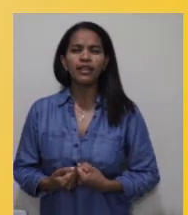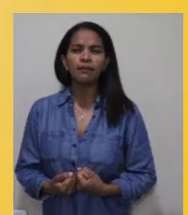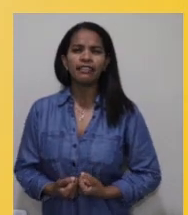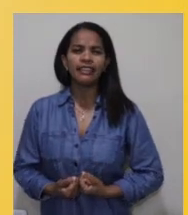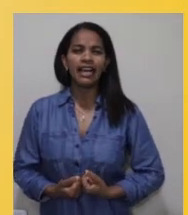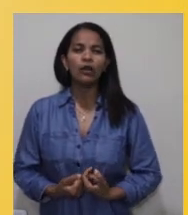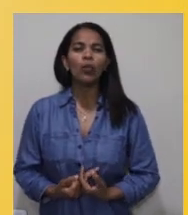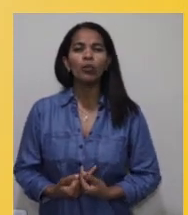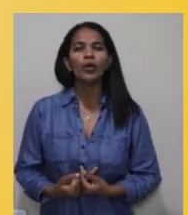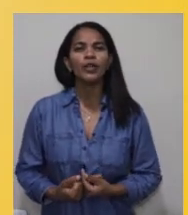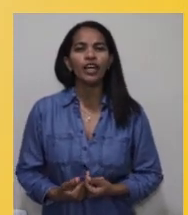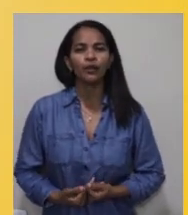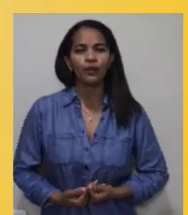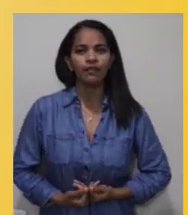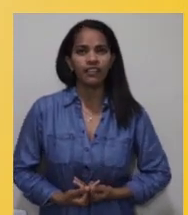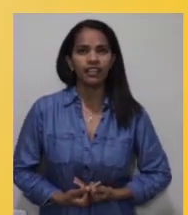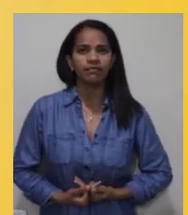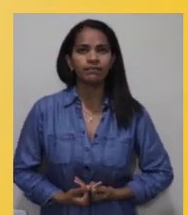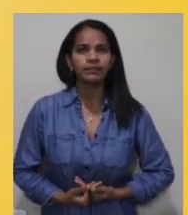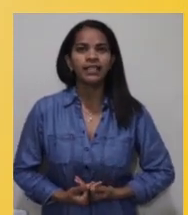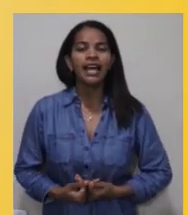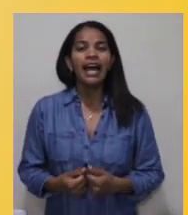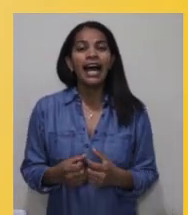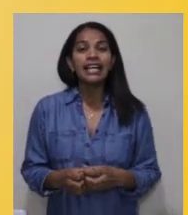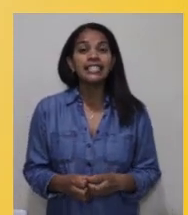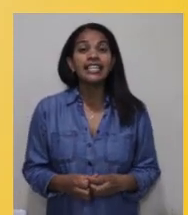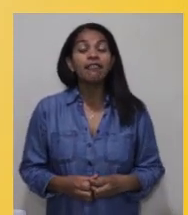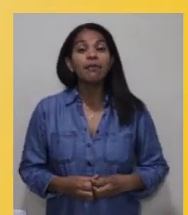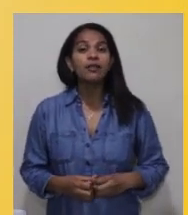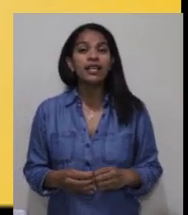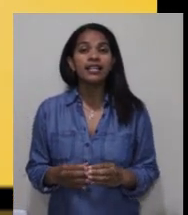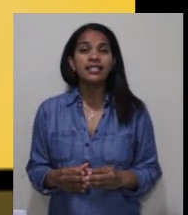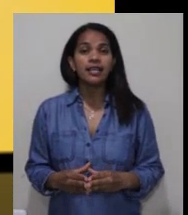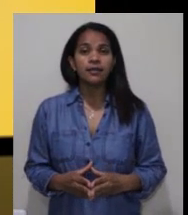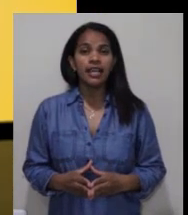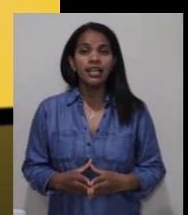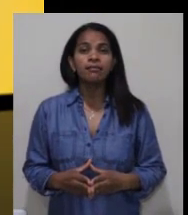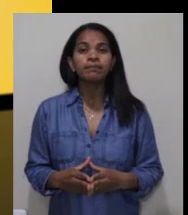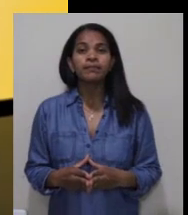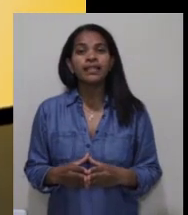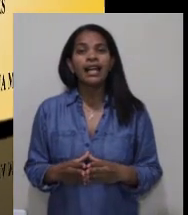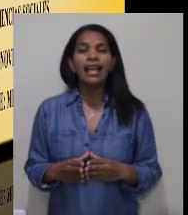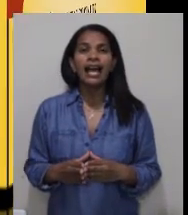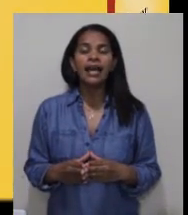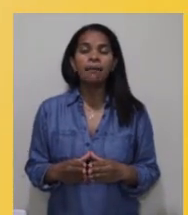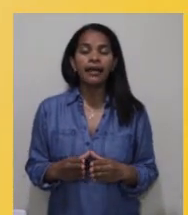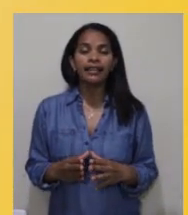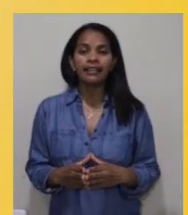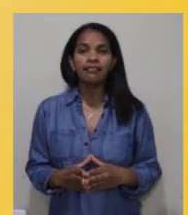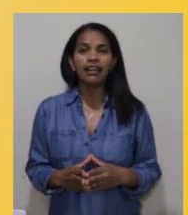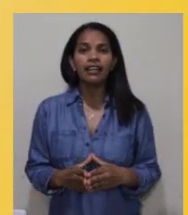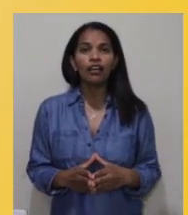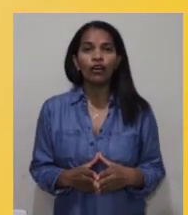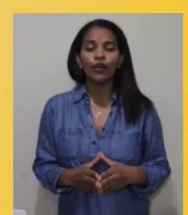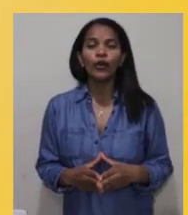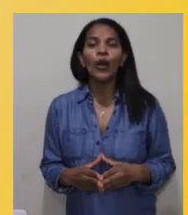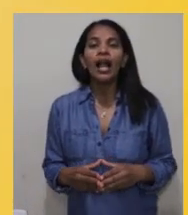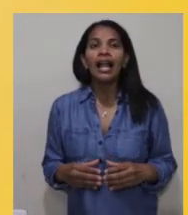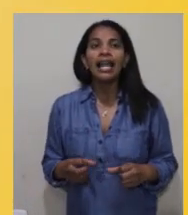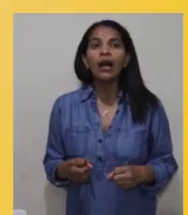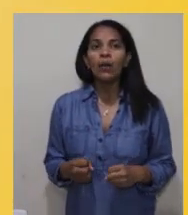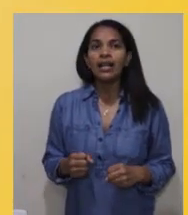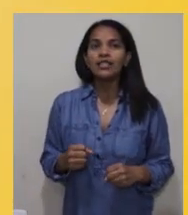muy fundamental un proyecto de vida. Así que vamos a desarrollar las expectativas de